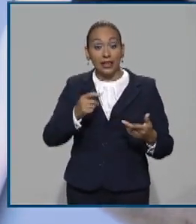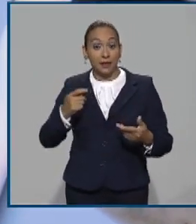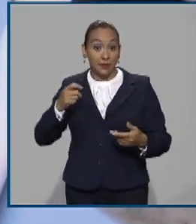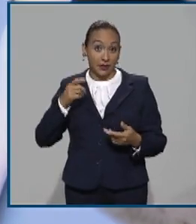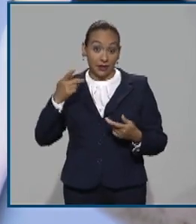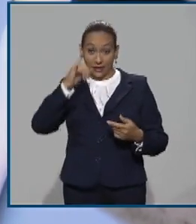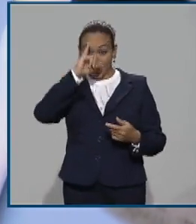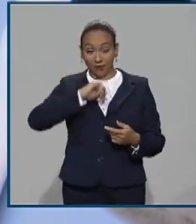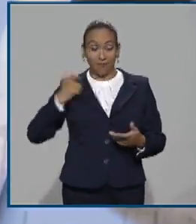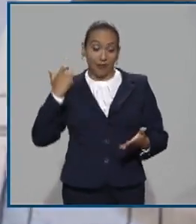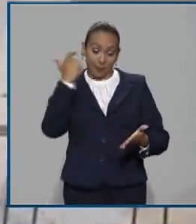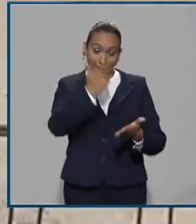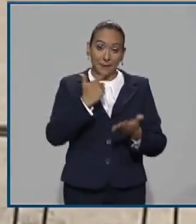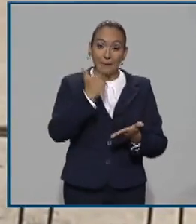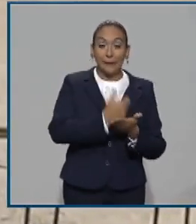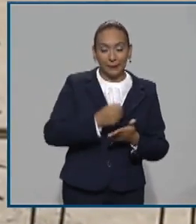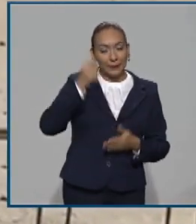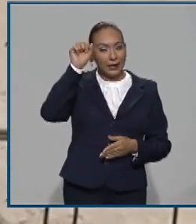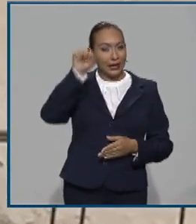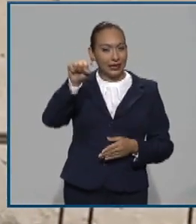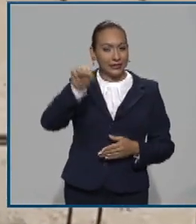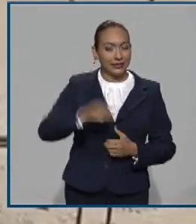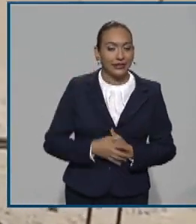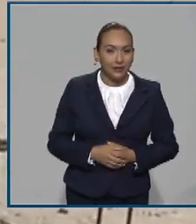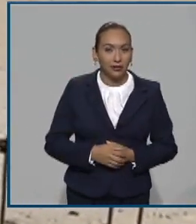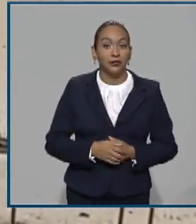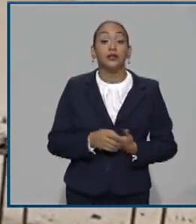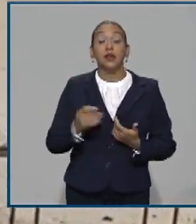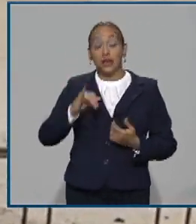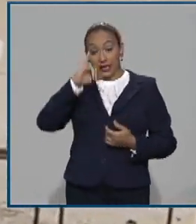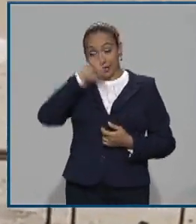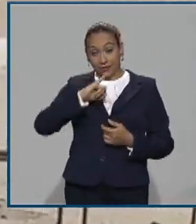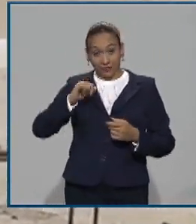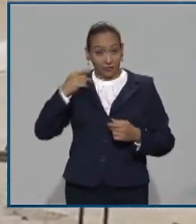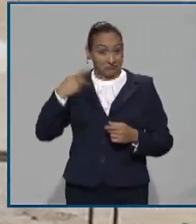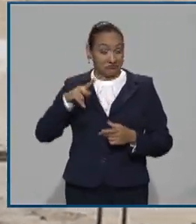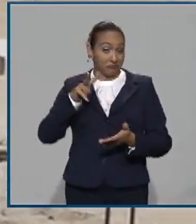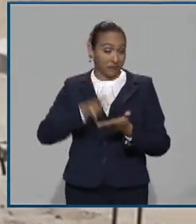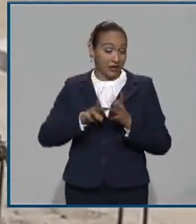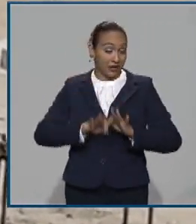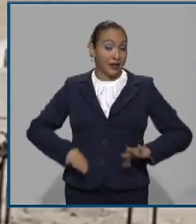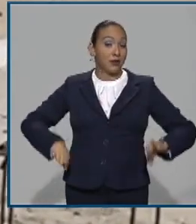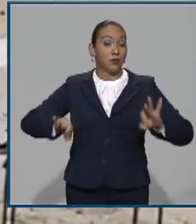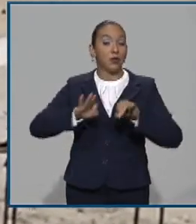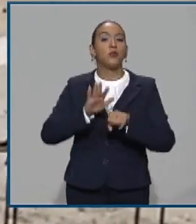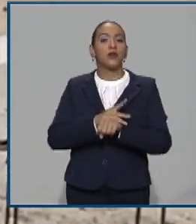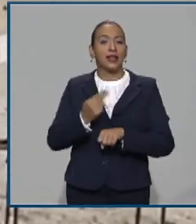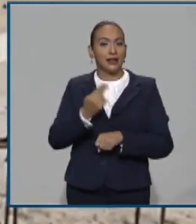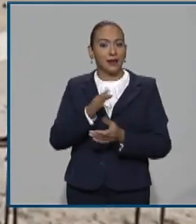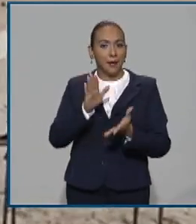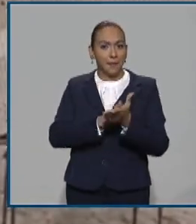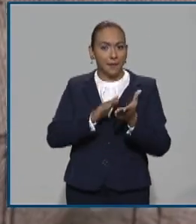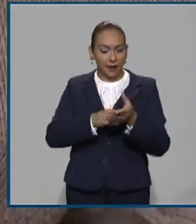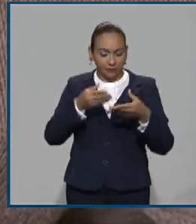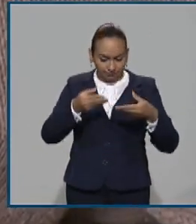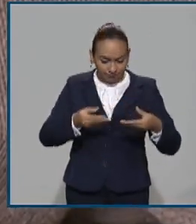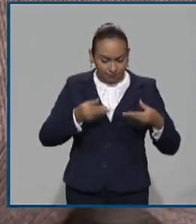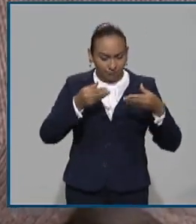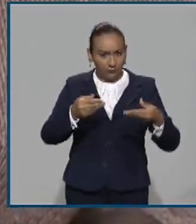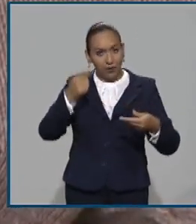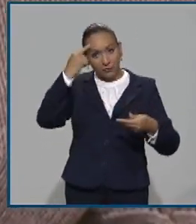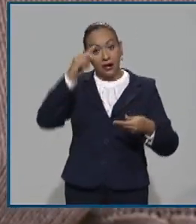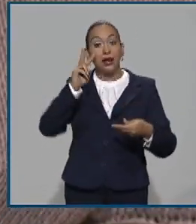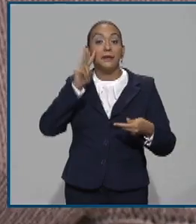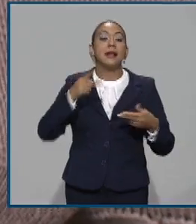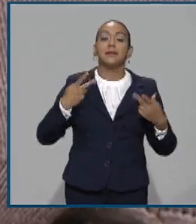sindicales. Su participación en este caso es indispensable, ya que debe conservar y exhibir los documentos vinculados con la relación